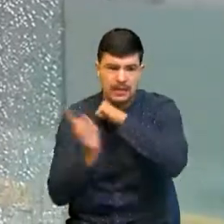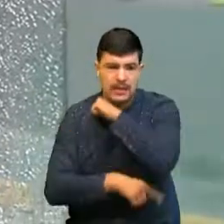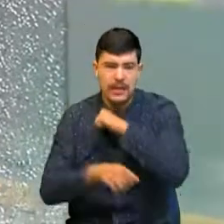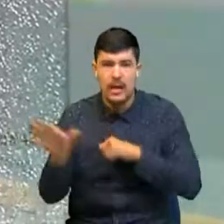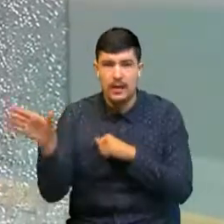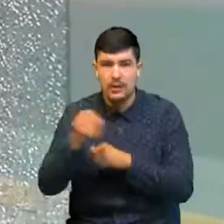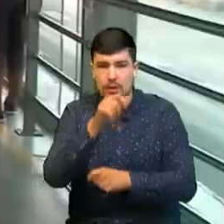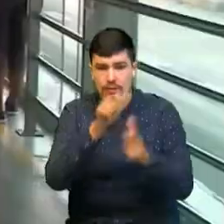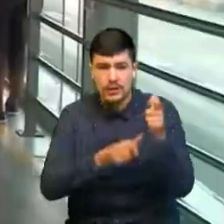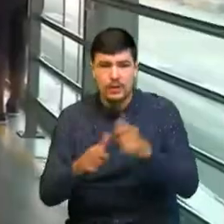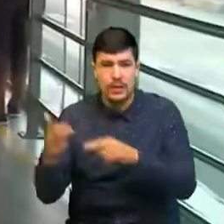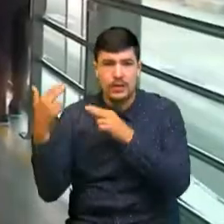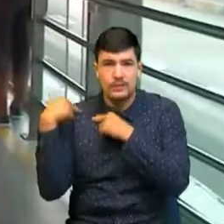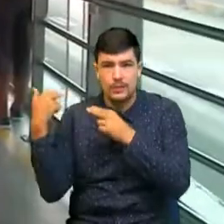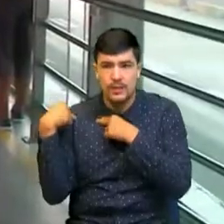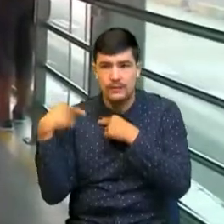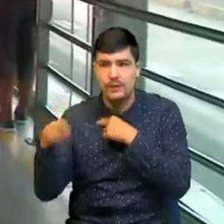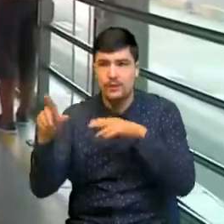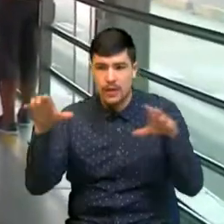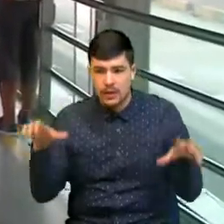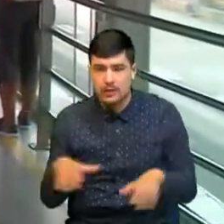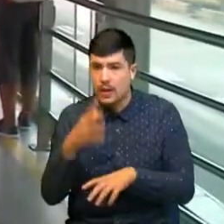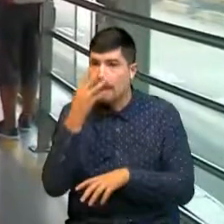responsables de estos actos vandálicos